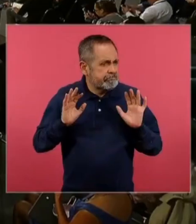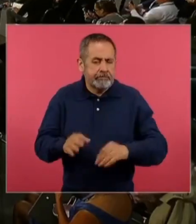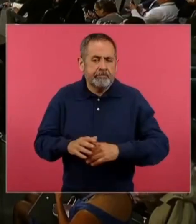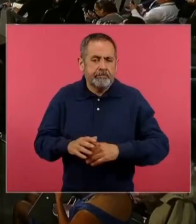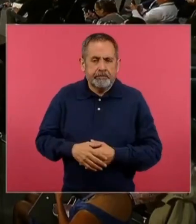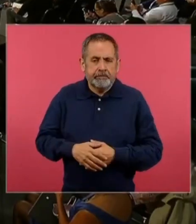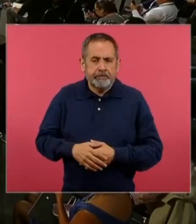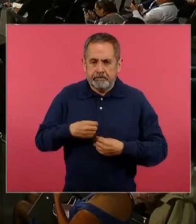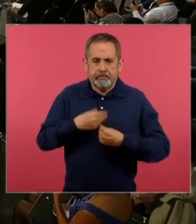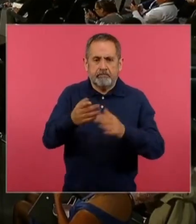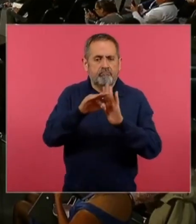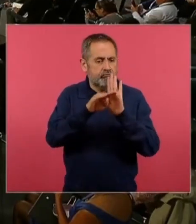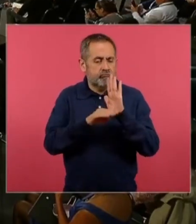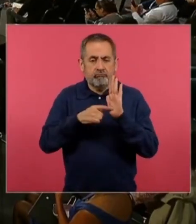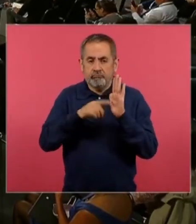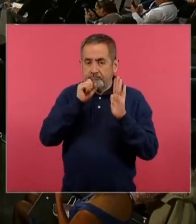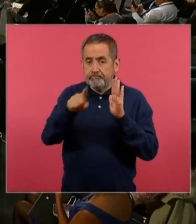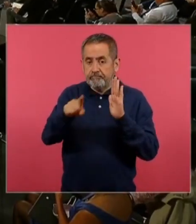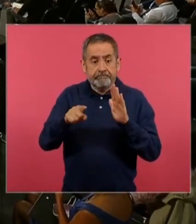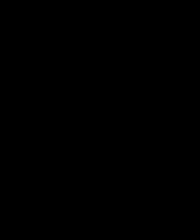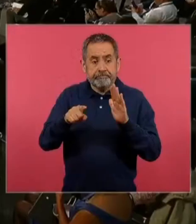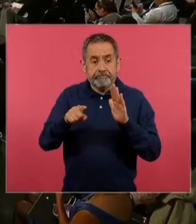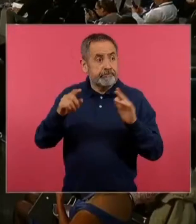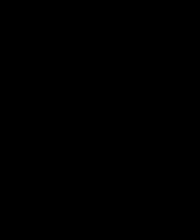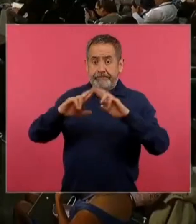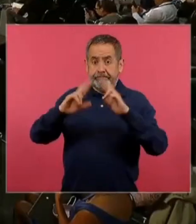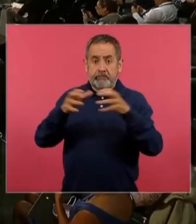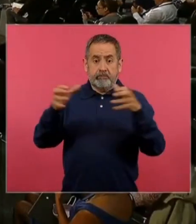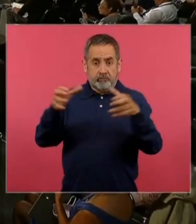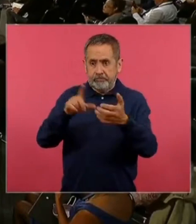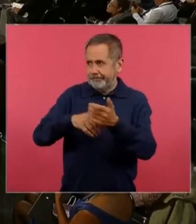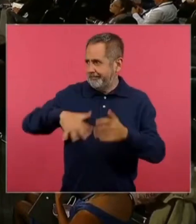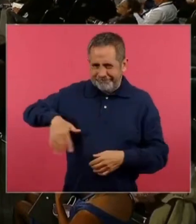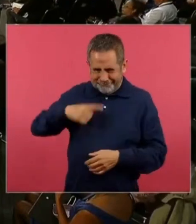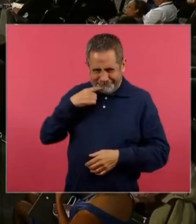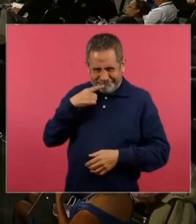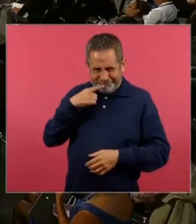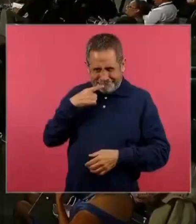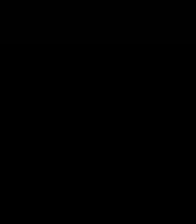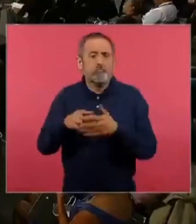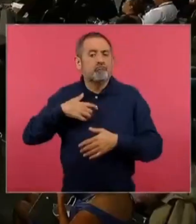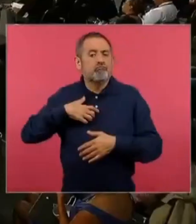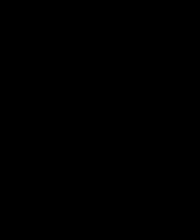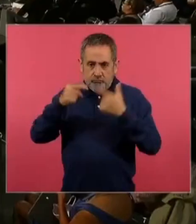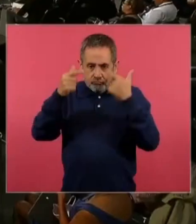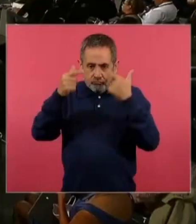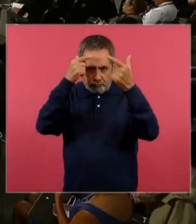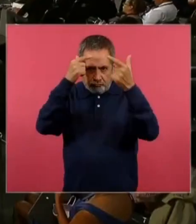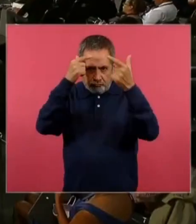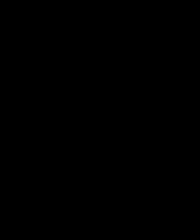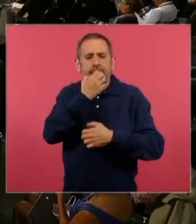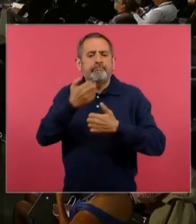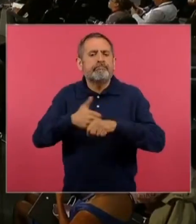Quiero compartir también que formé parte de las asambleas que se comentó en este momento. Yo soy egresada de la Benemérita Escuela